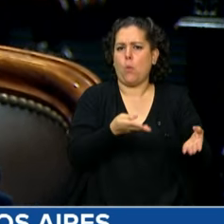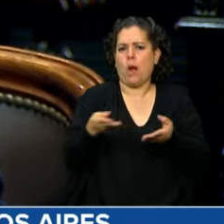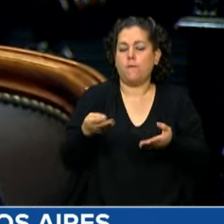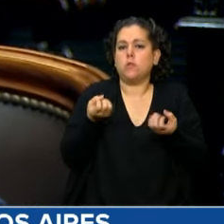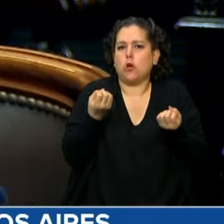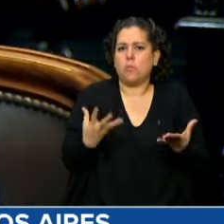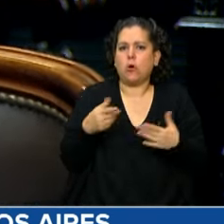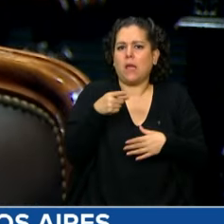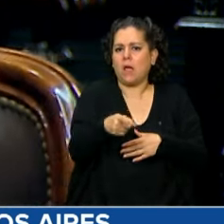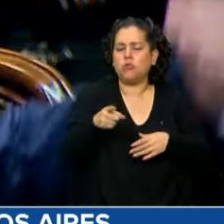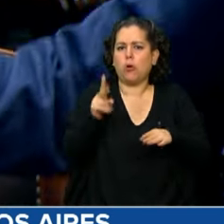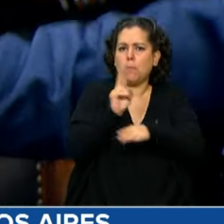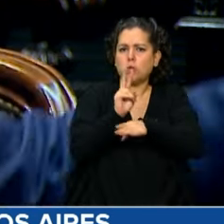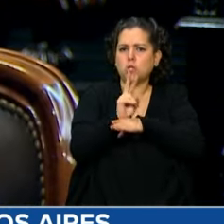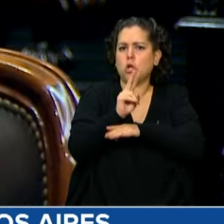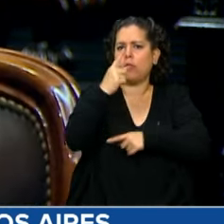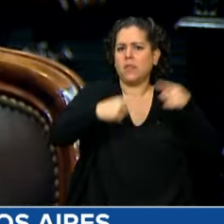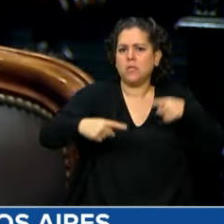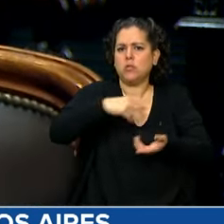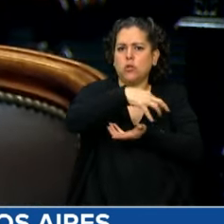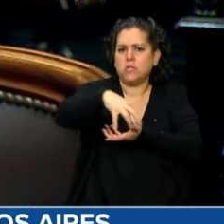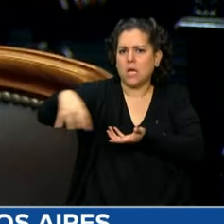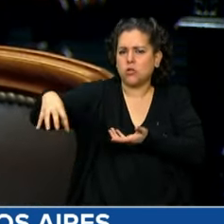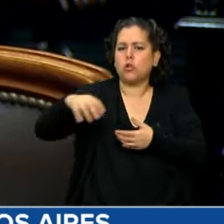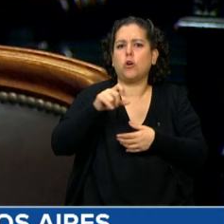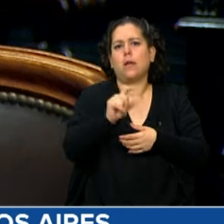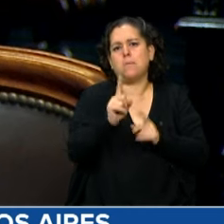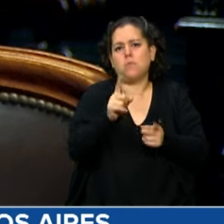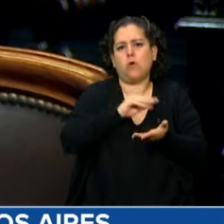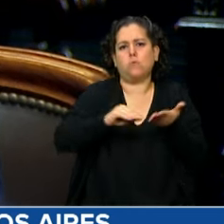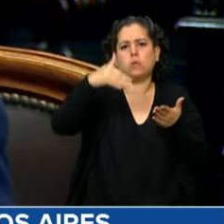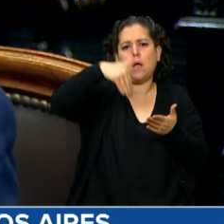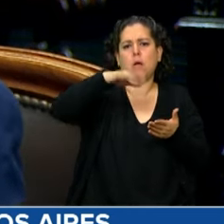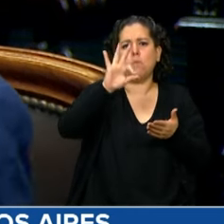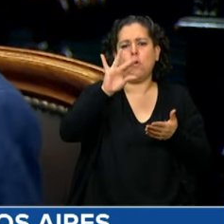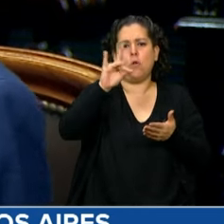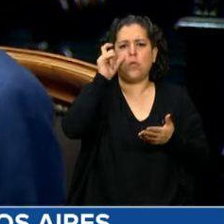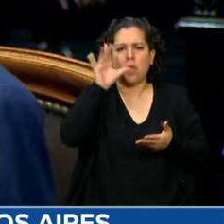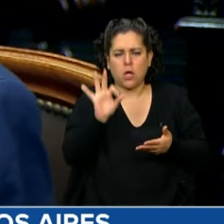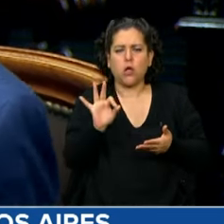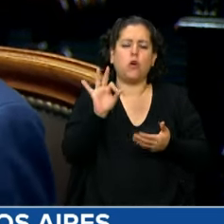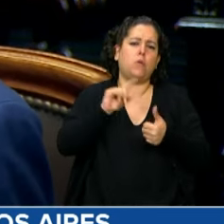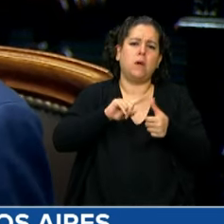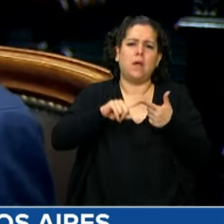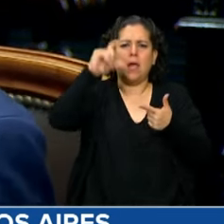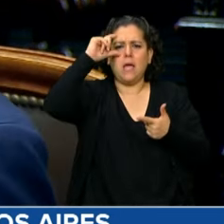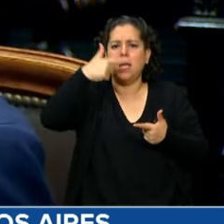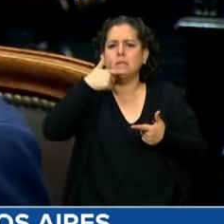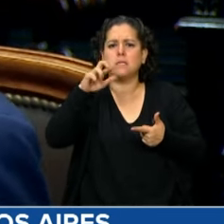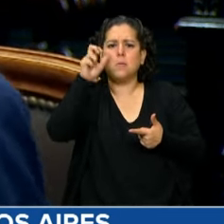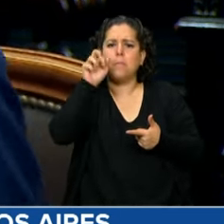proteccion a distintos sectores como bien dijo la diputado modeo como bien dijo el diputado expert y nadie se acuerda de los